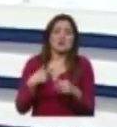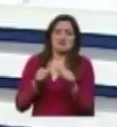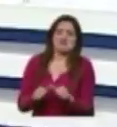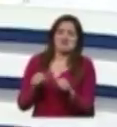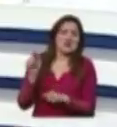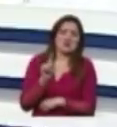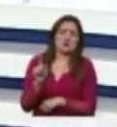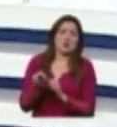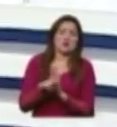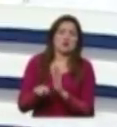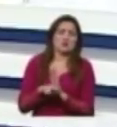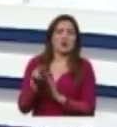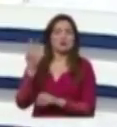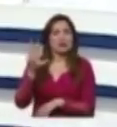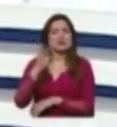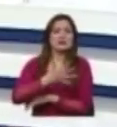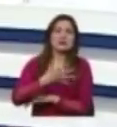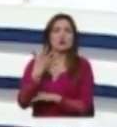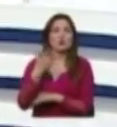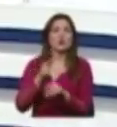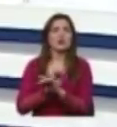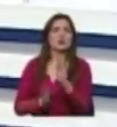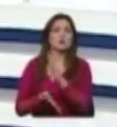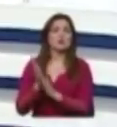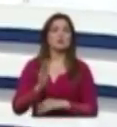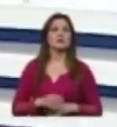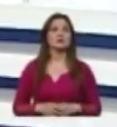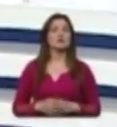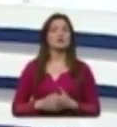ellos porque el requisito era de que tenían que permanecer solamente 5 días.